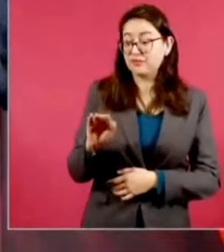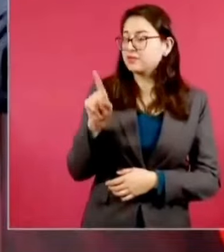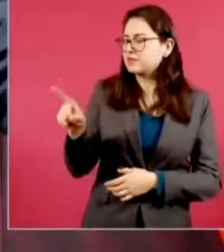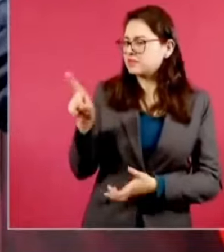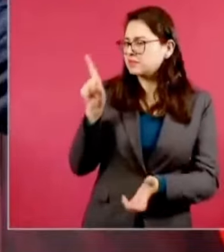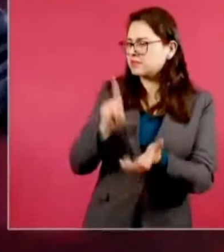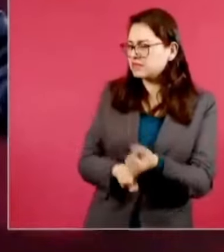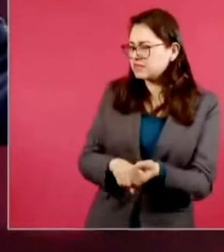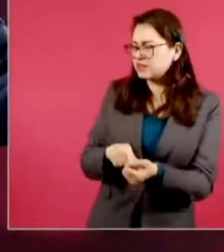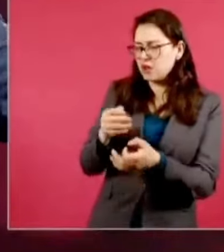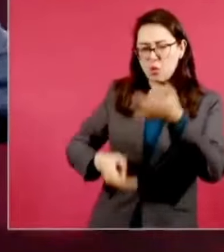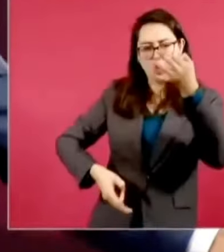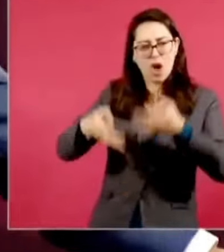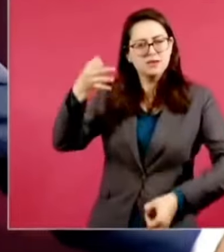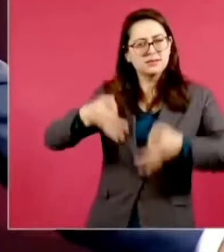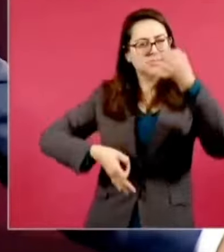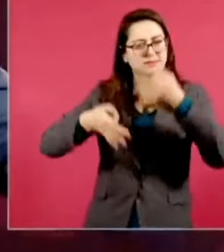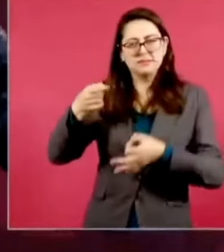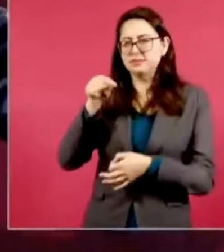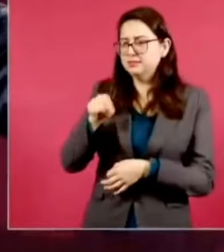deteniendo, ¿no?,